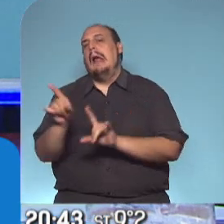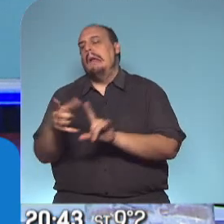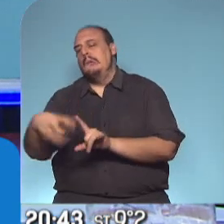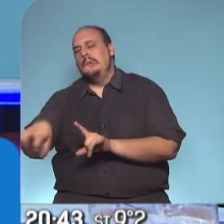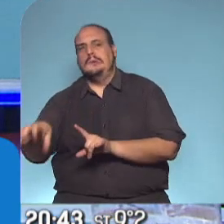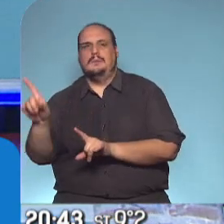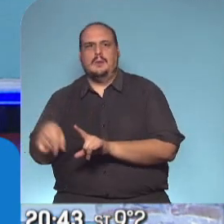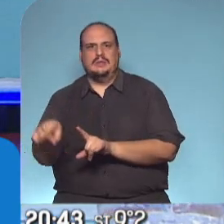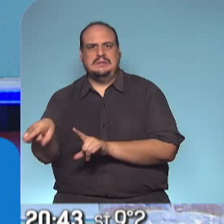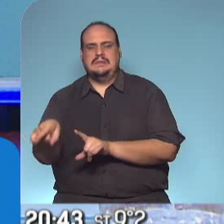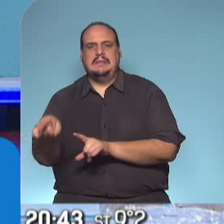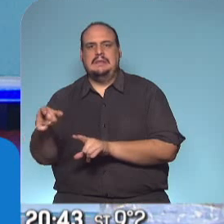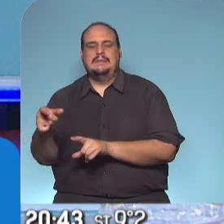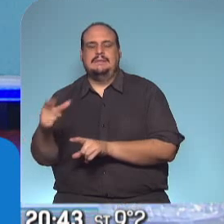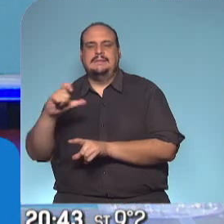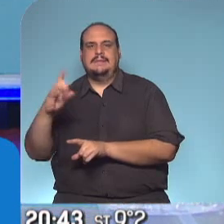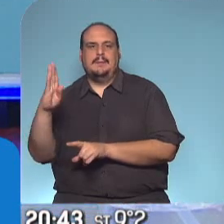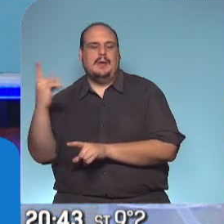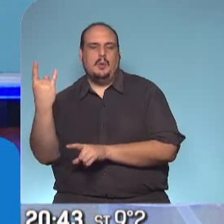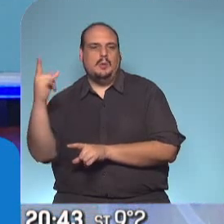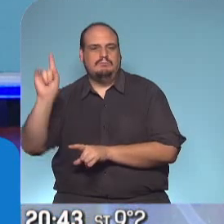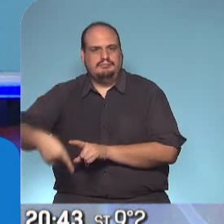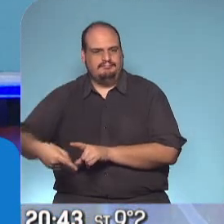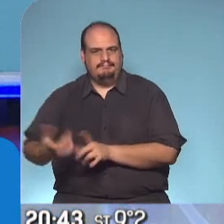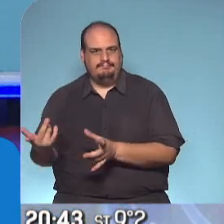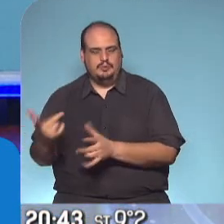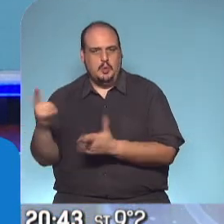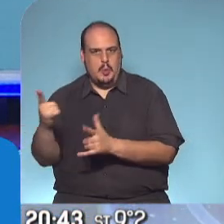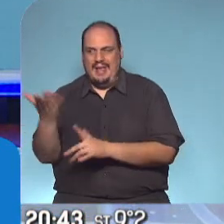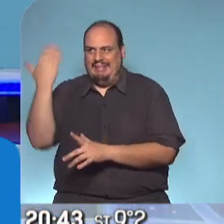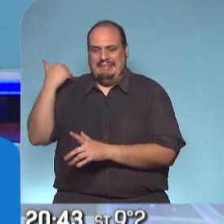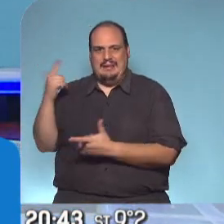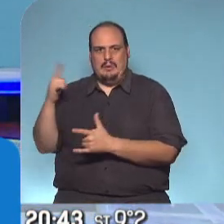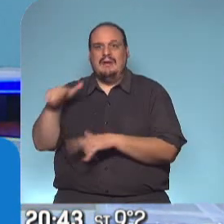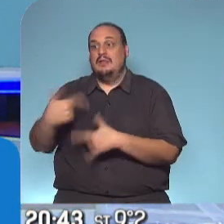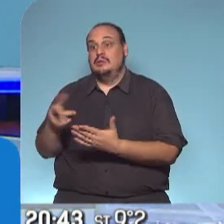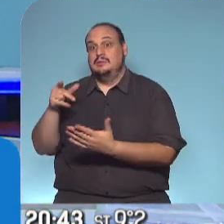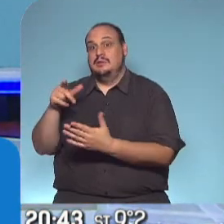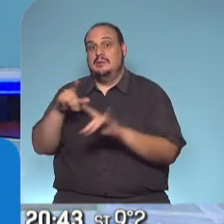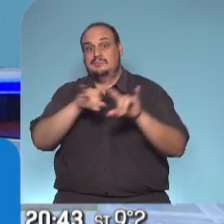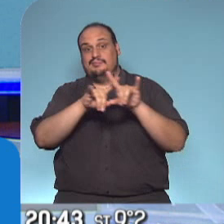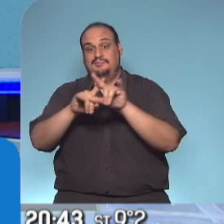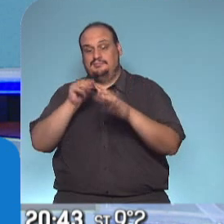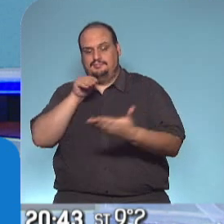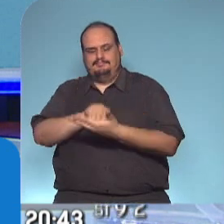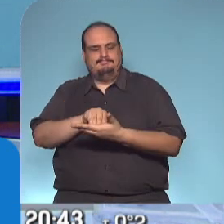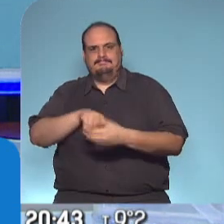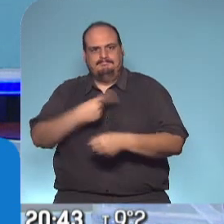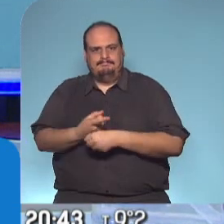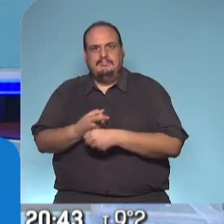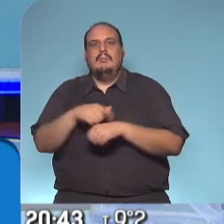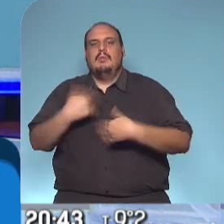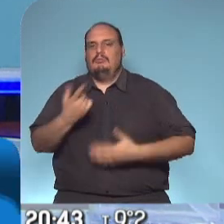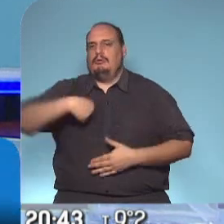cantidad, un porcentaje de la población que no tenía una cuenta previa, por lo tanto no la validó, por lo tanto el organismo ha generado